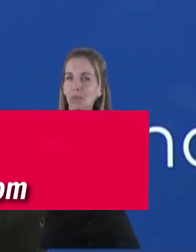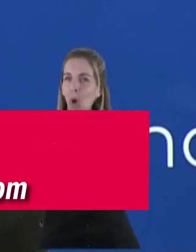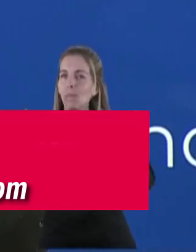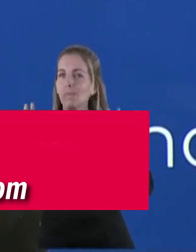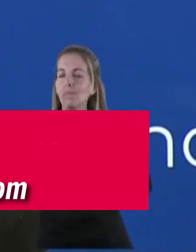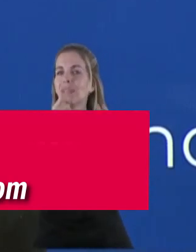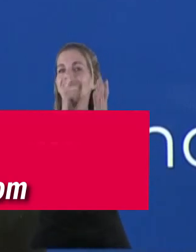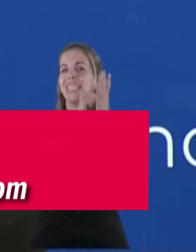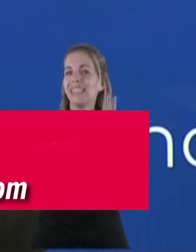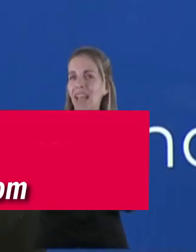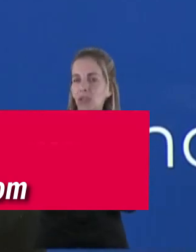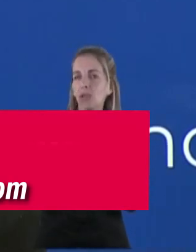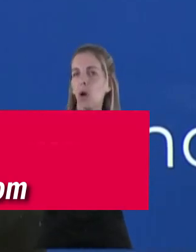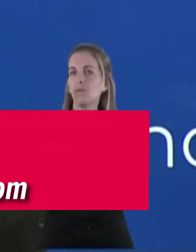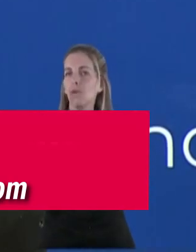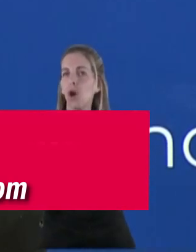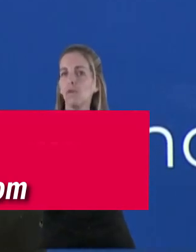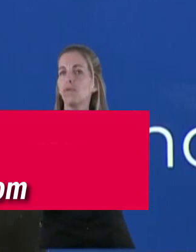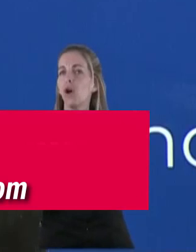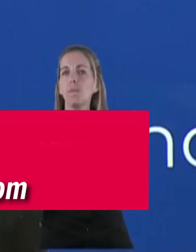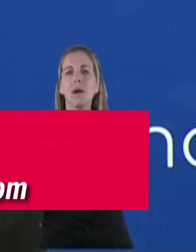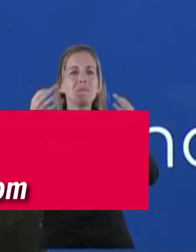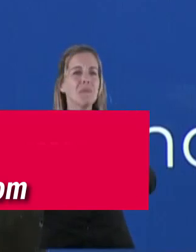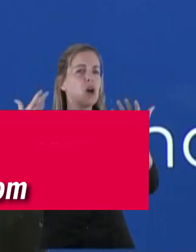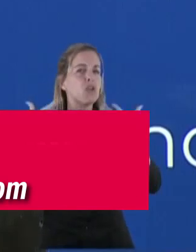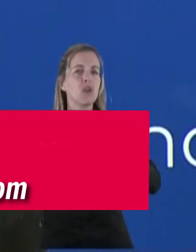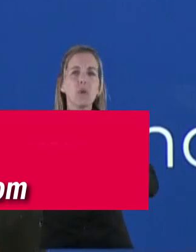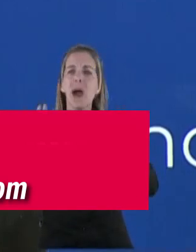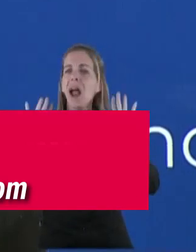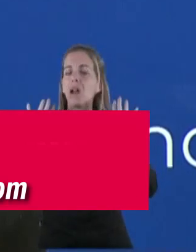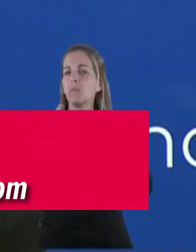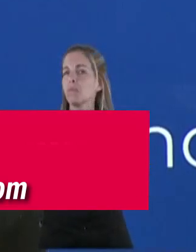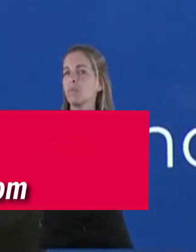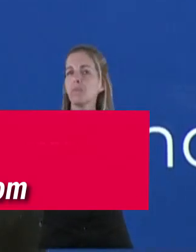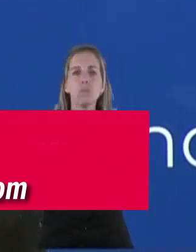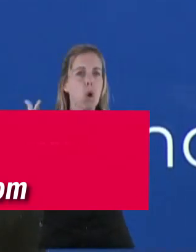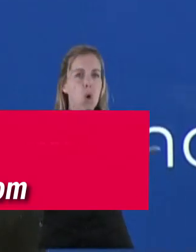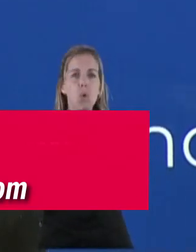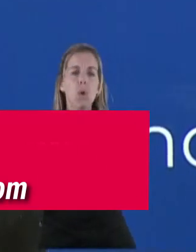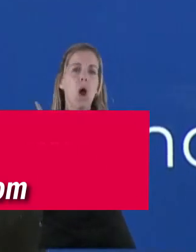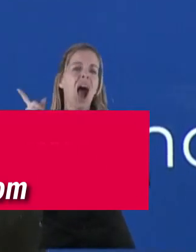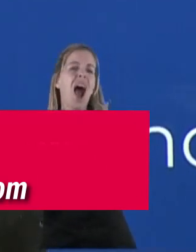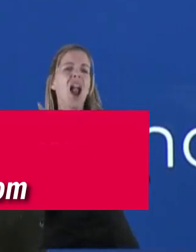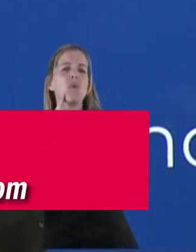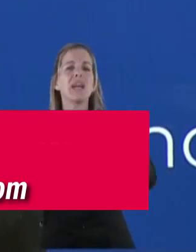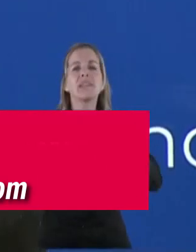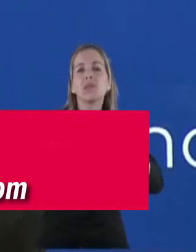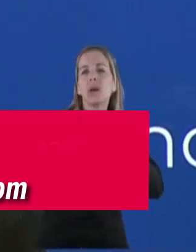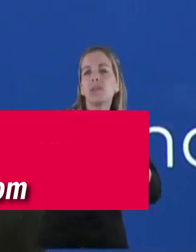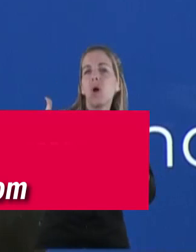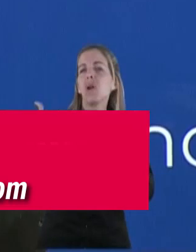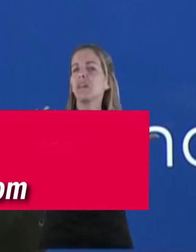muy, muy normal, no tuvimos grandes inconvenientes, temas muy puntuales que se pudieron ir